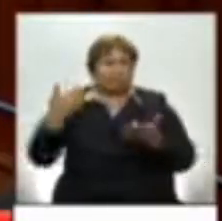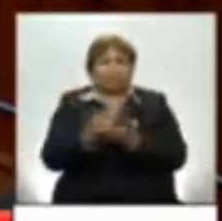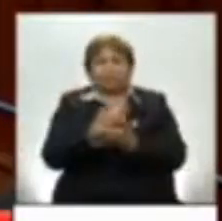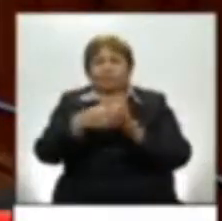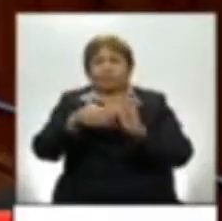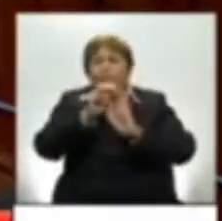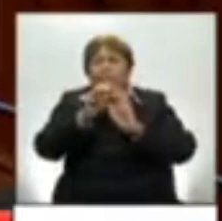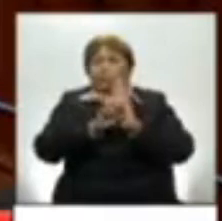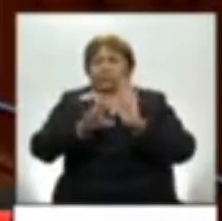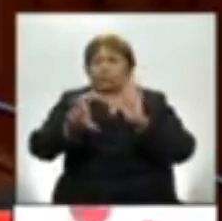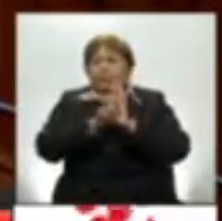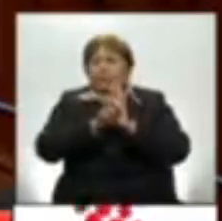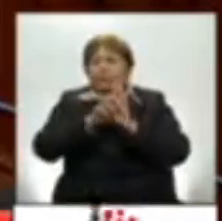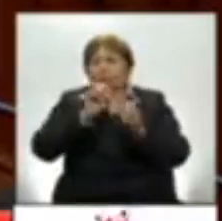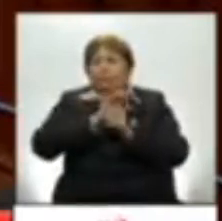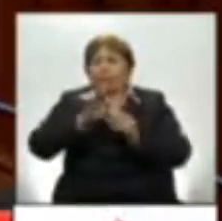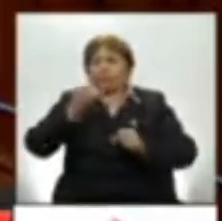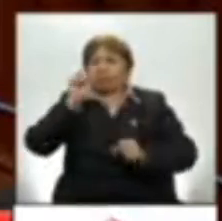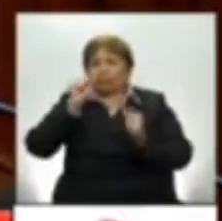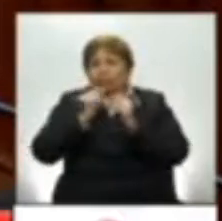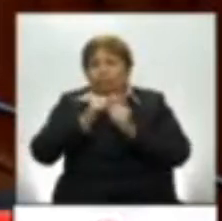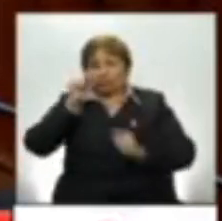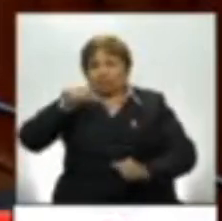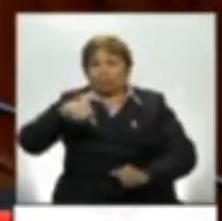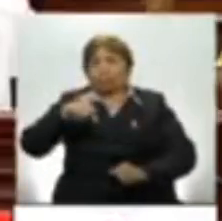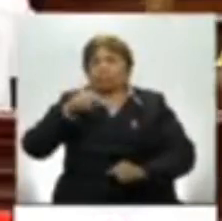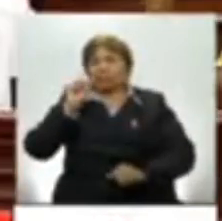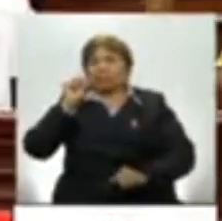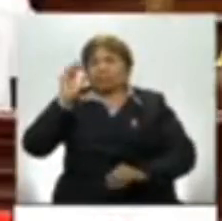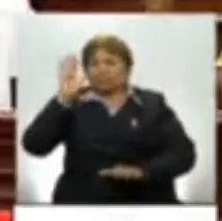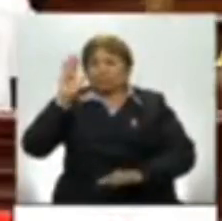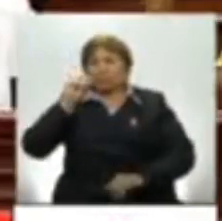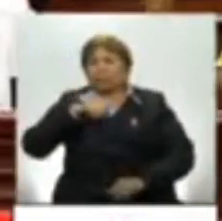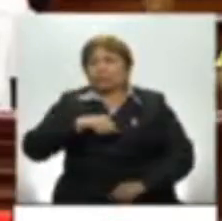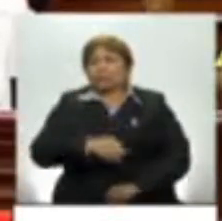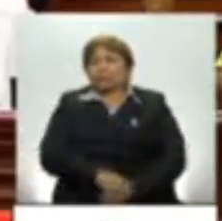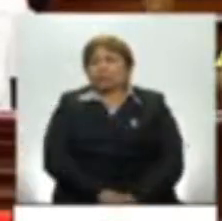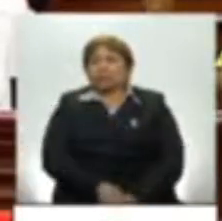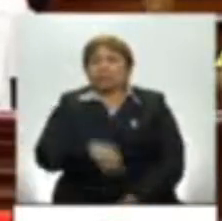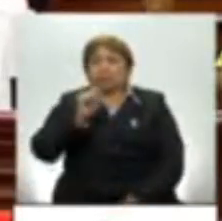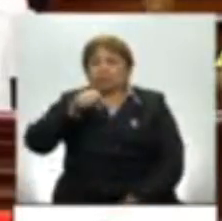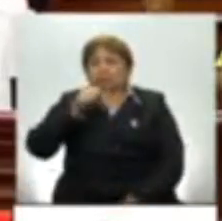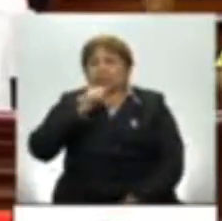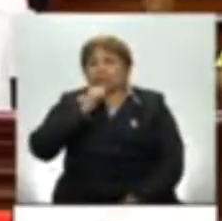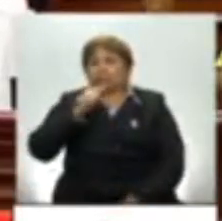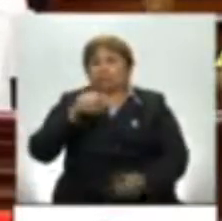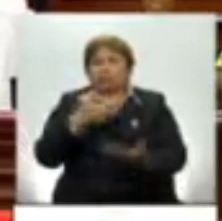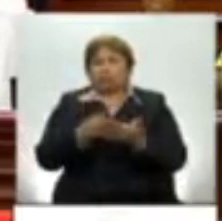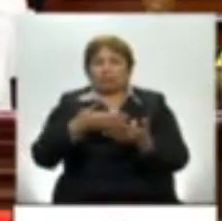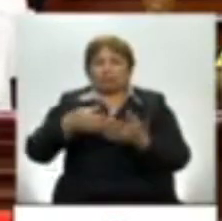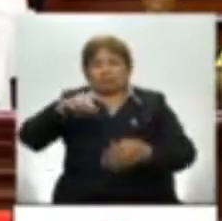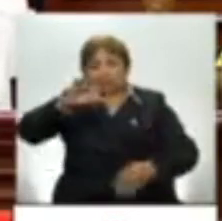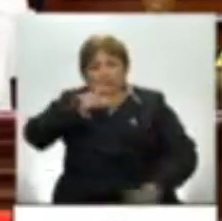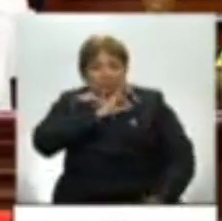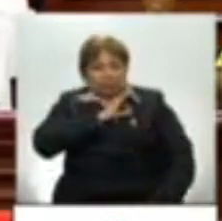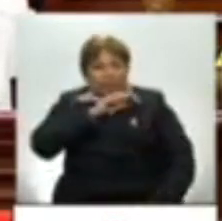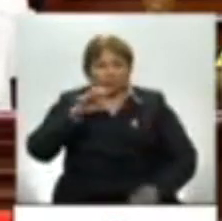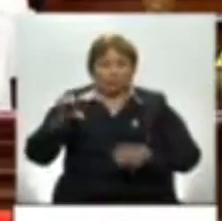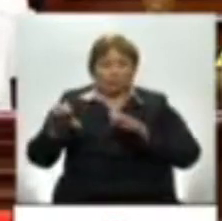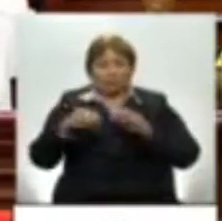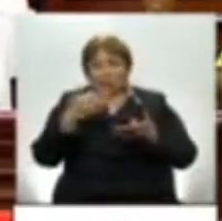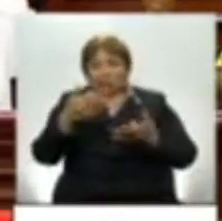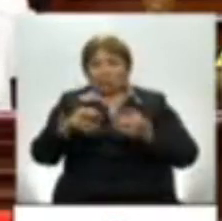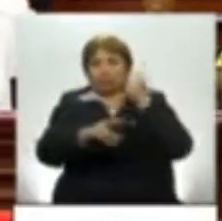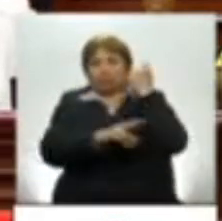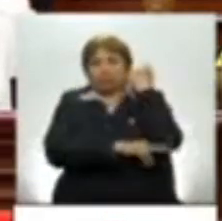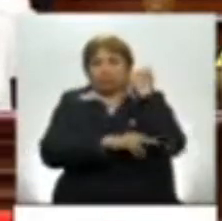constitución plurinacional con paridad, sí, juro. Si así lo hace, que la patria la premie, si no, que